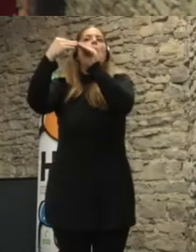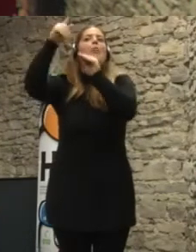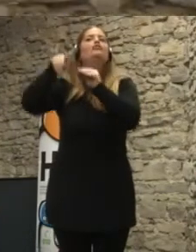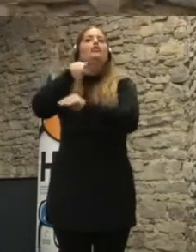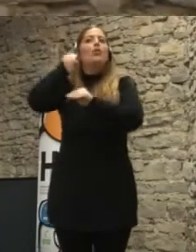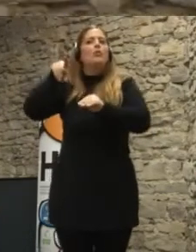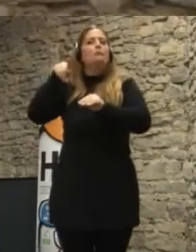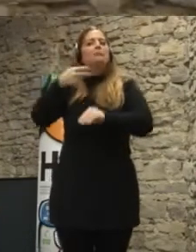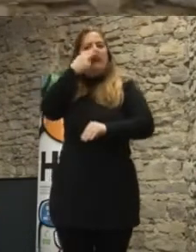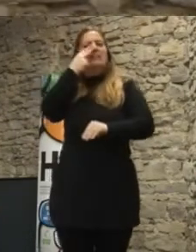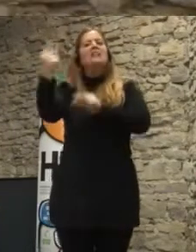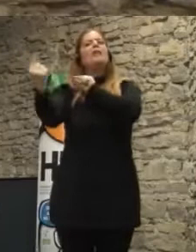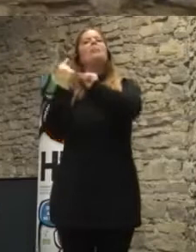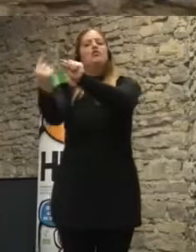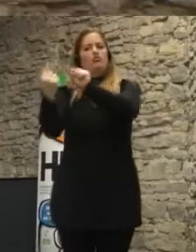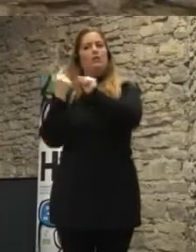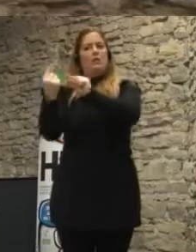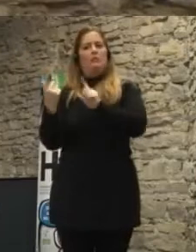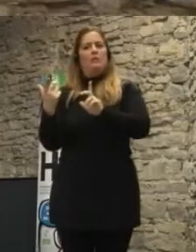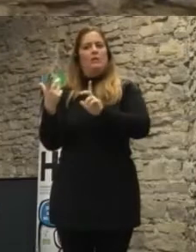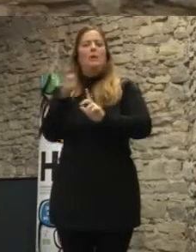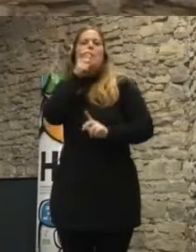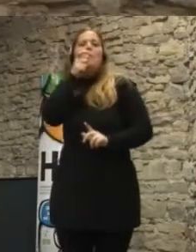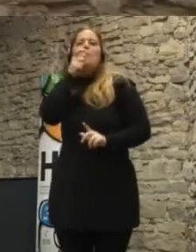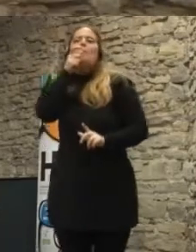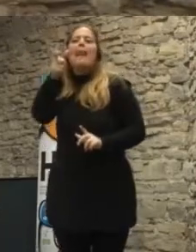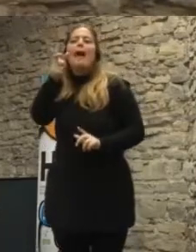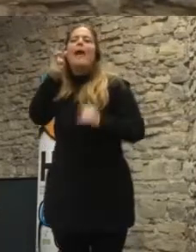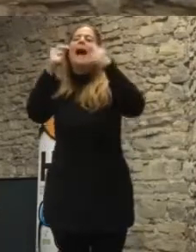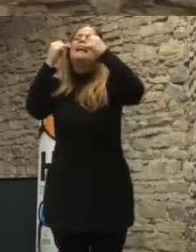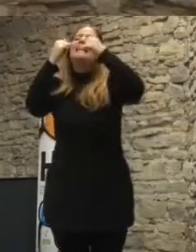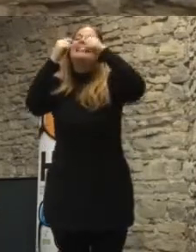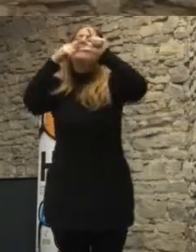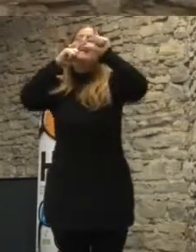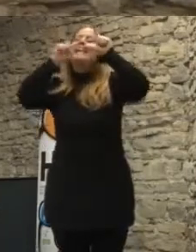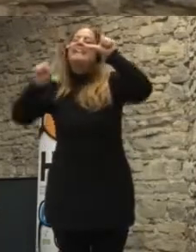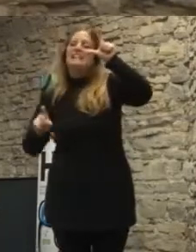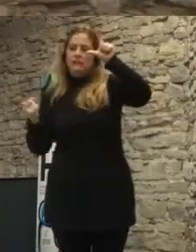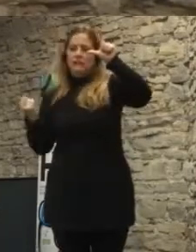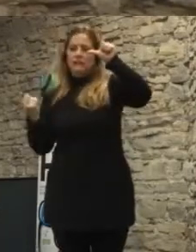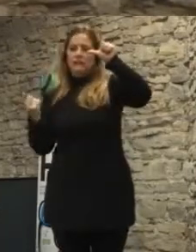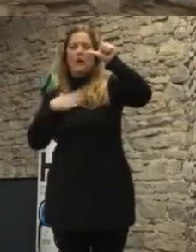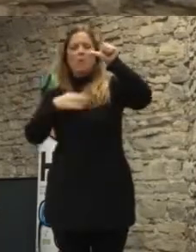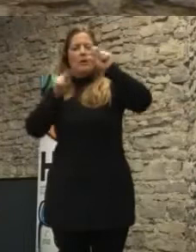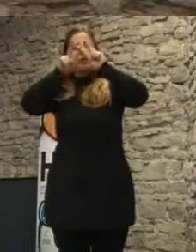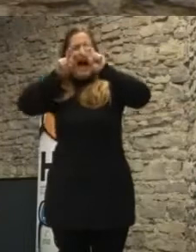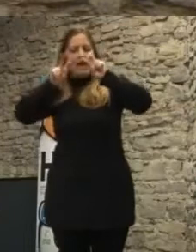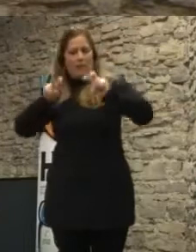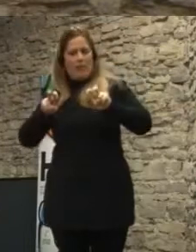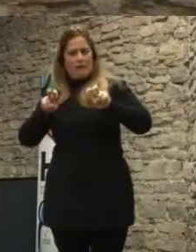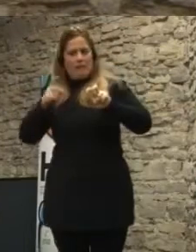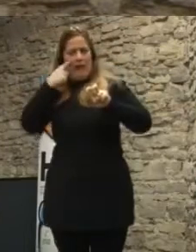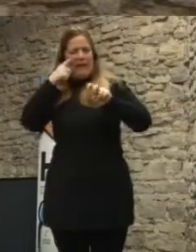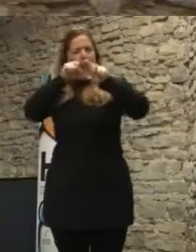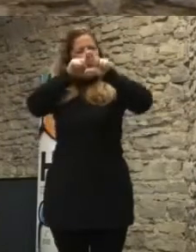que quizá podríamos utilizar la palabra crisis para referirnos al mundo asociativo. Quizá, no lo sé,